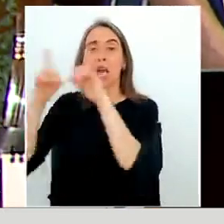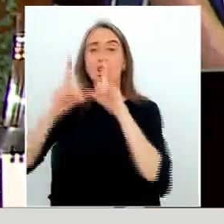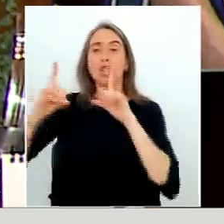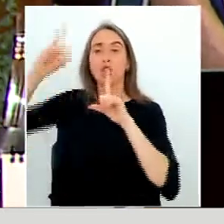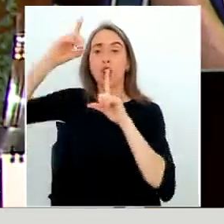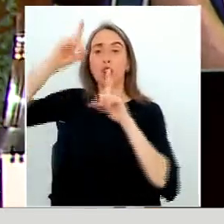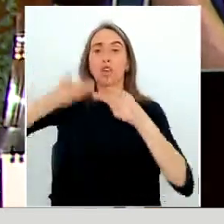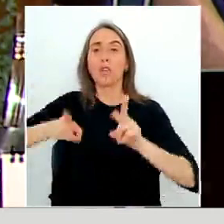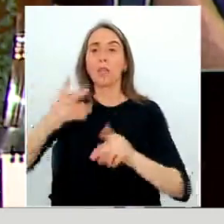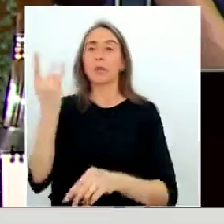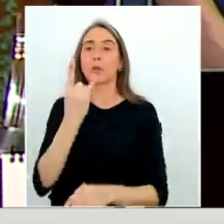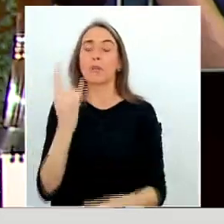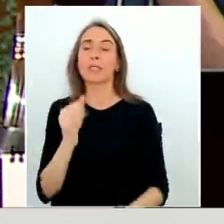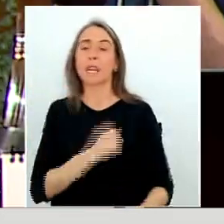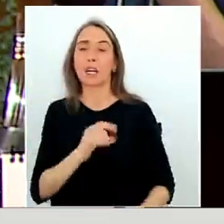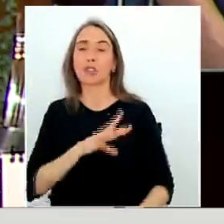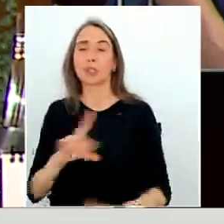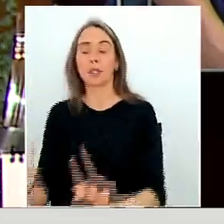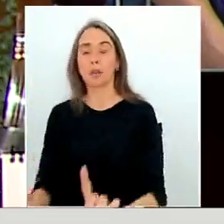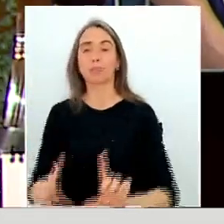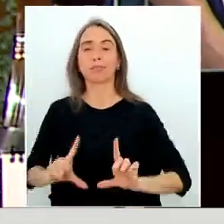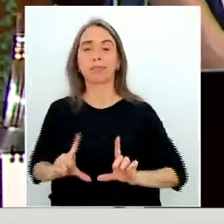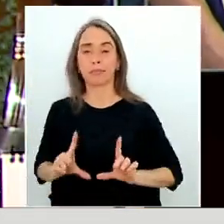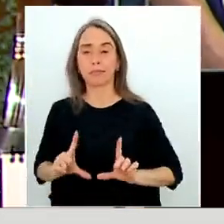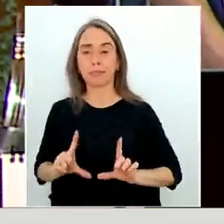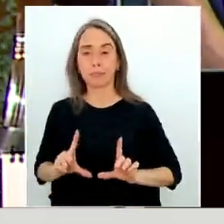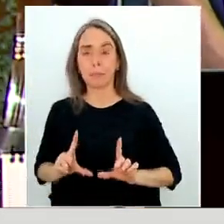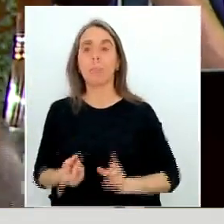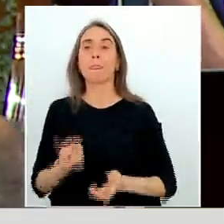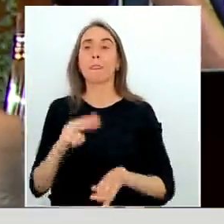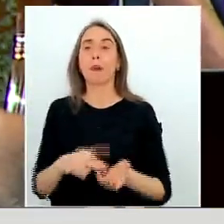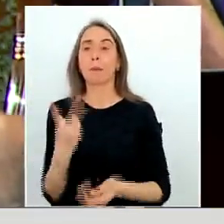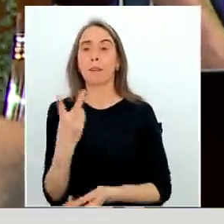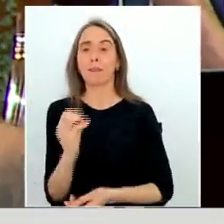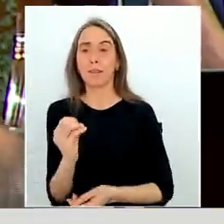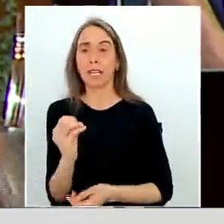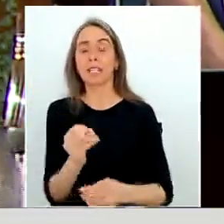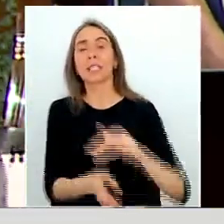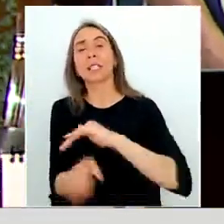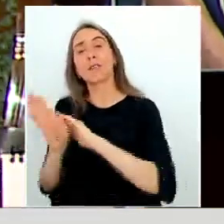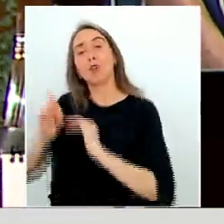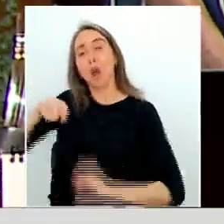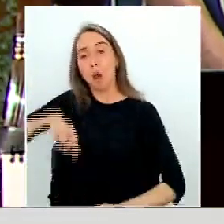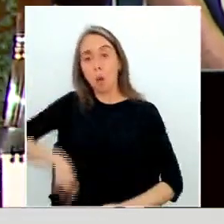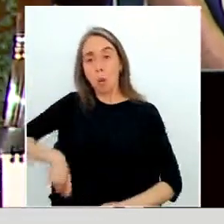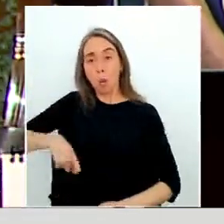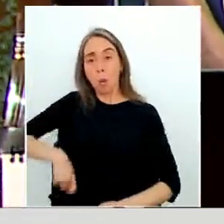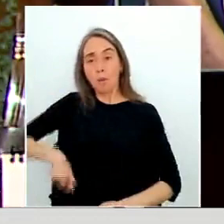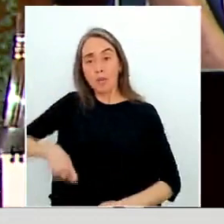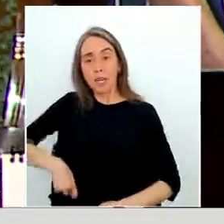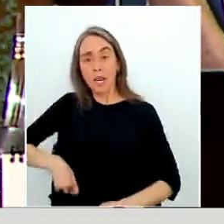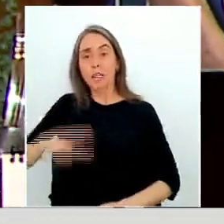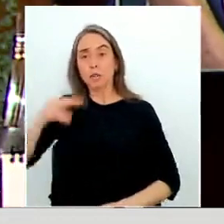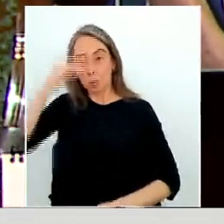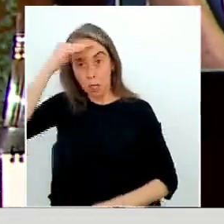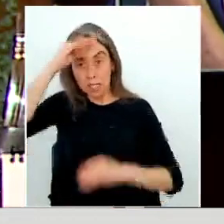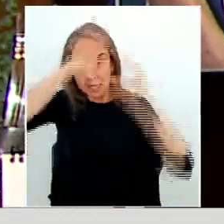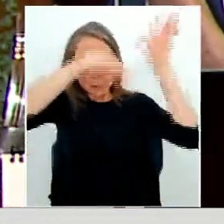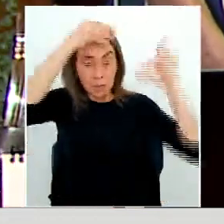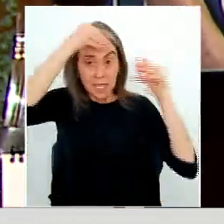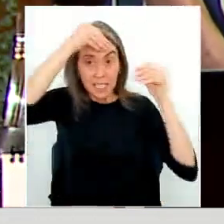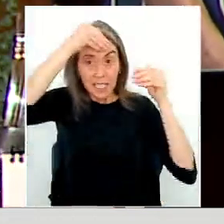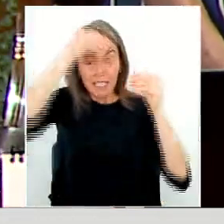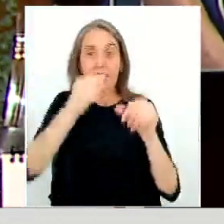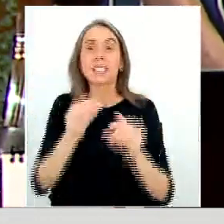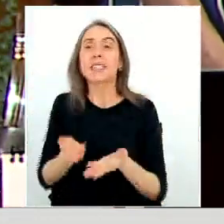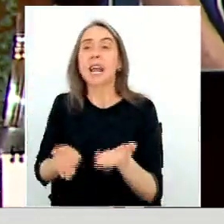Universidad Católica de chile en el 2020 se acogió a jubilación para volcar toda su experiencia de aprendizaje en servir a su comunidad